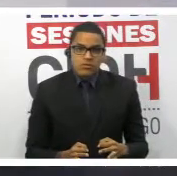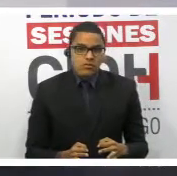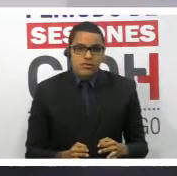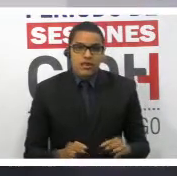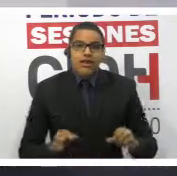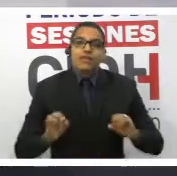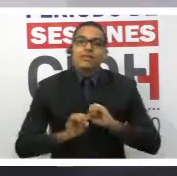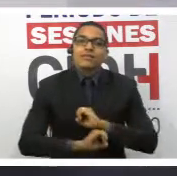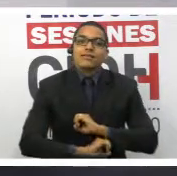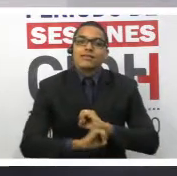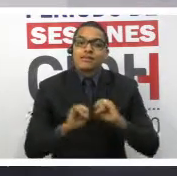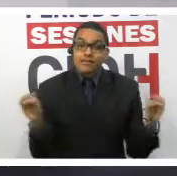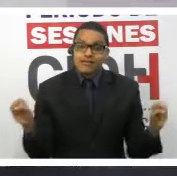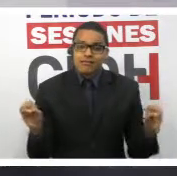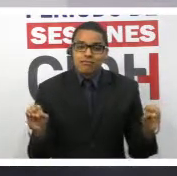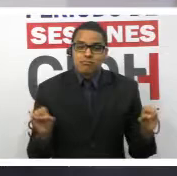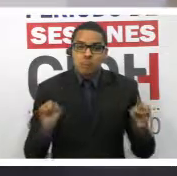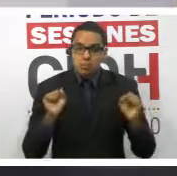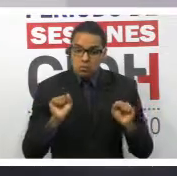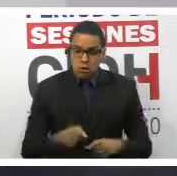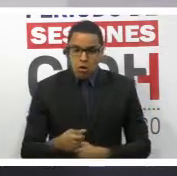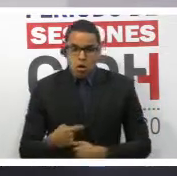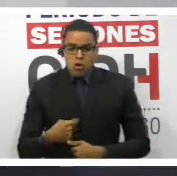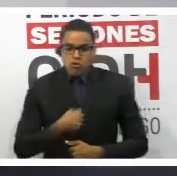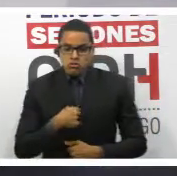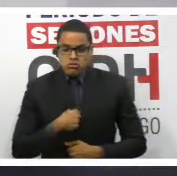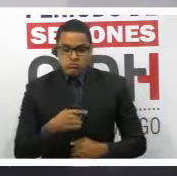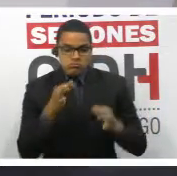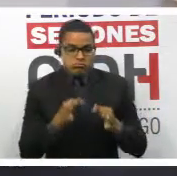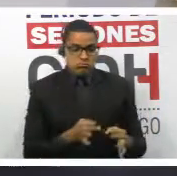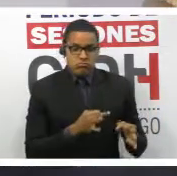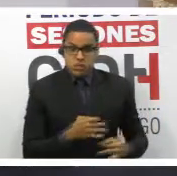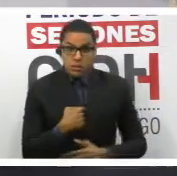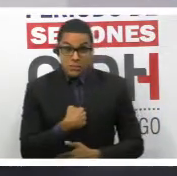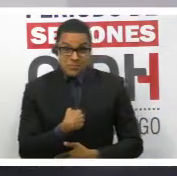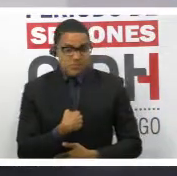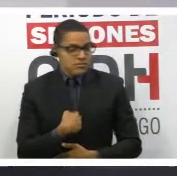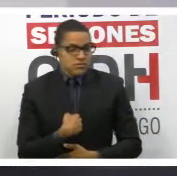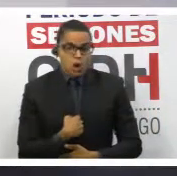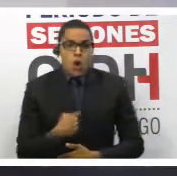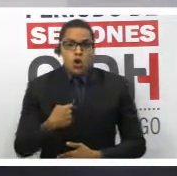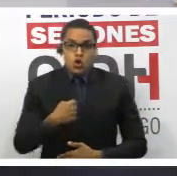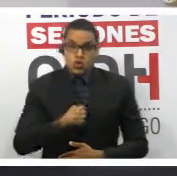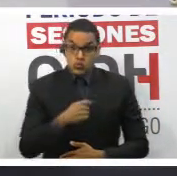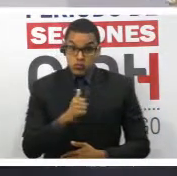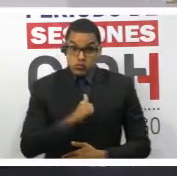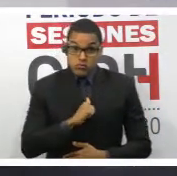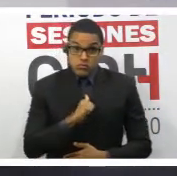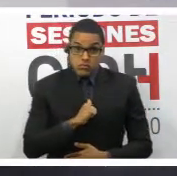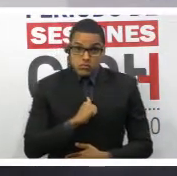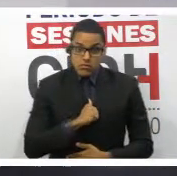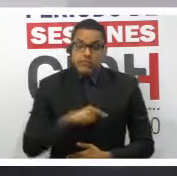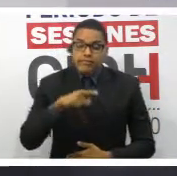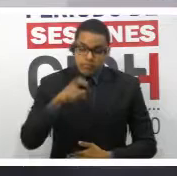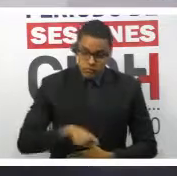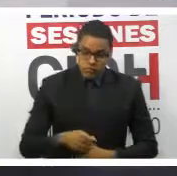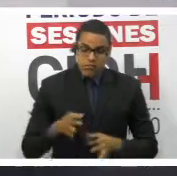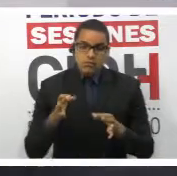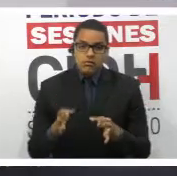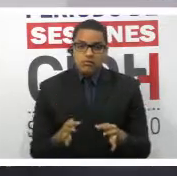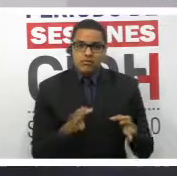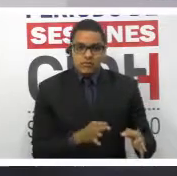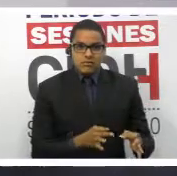en una de esas notas están también